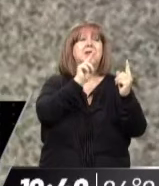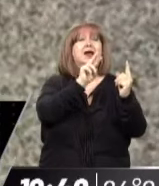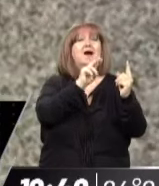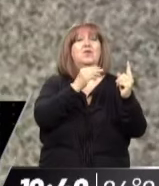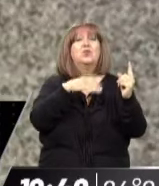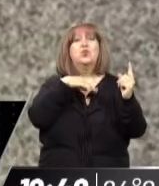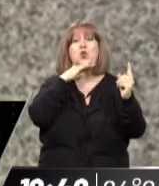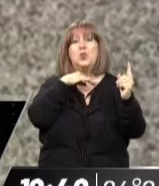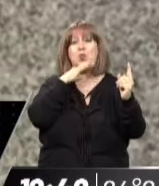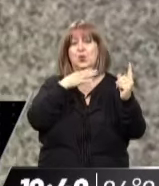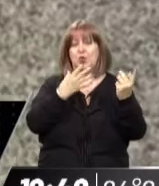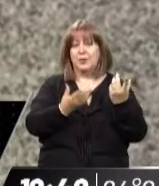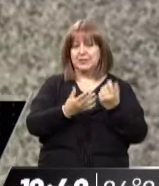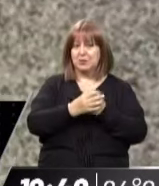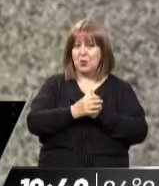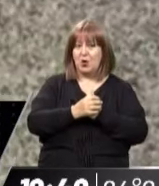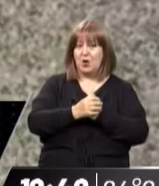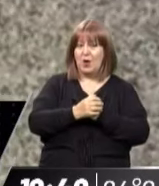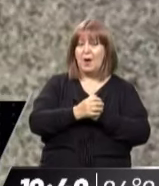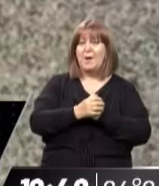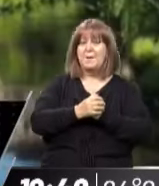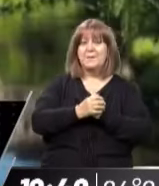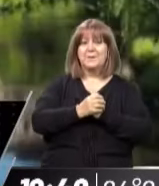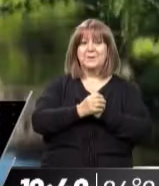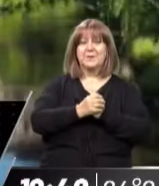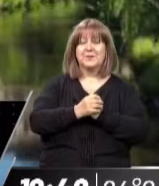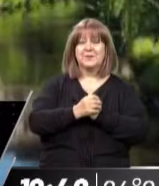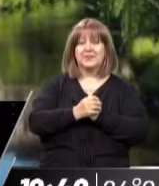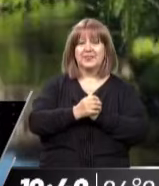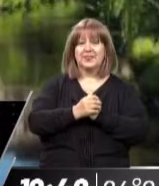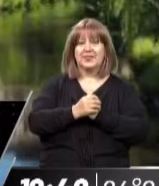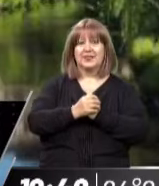bueno el Lugo Galicia exactamente Claro en España